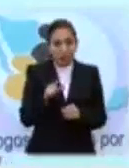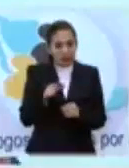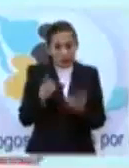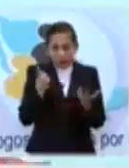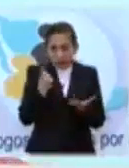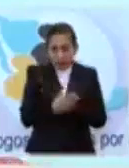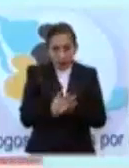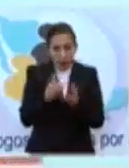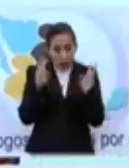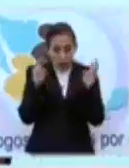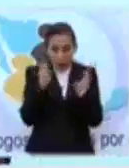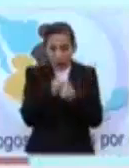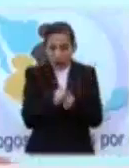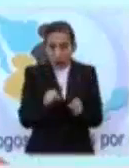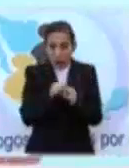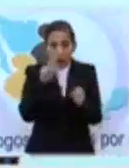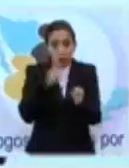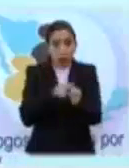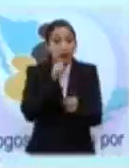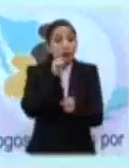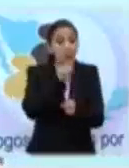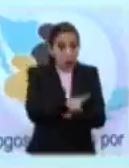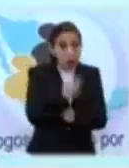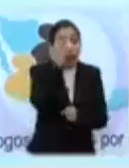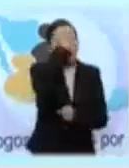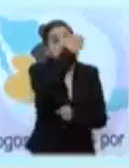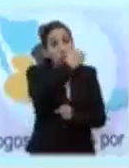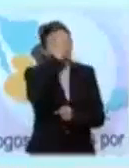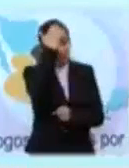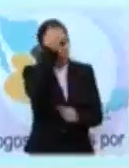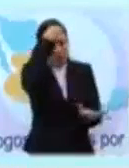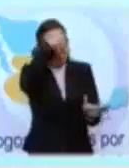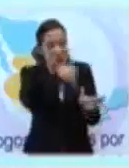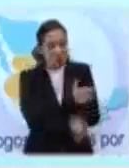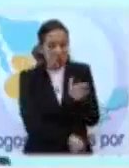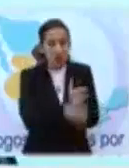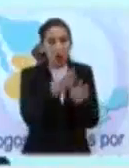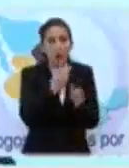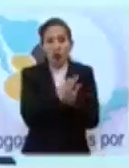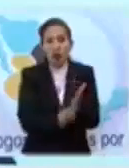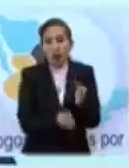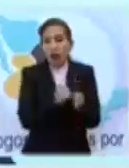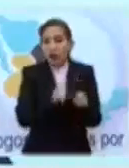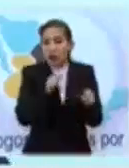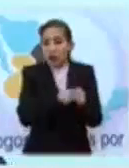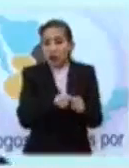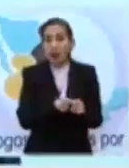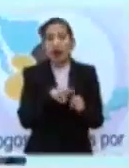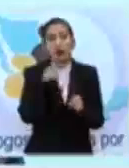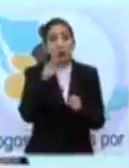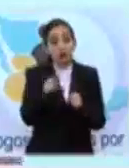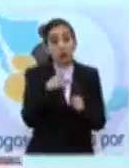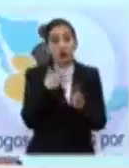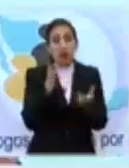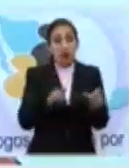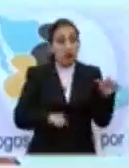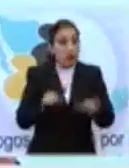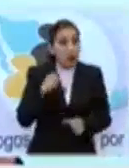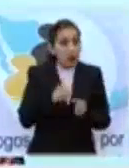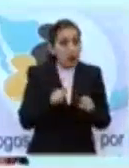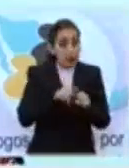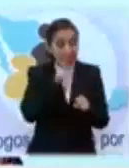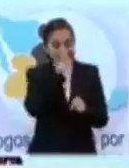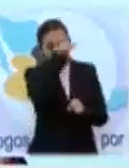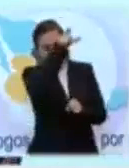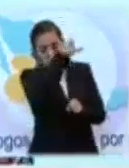solamente en temas sociales, son especialistas en evaluación de programas sociales, de políticas sociales. Y ese perfil